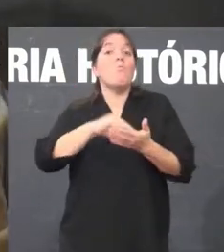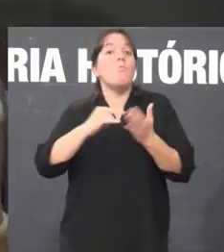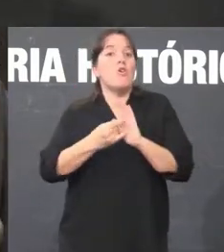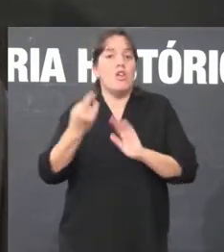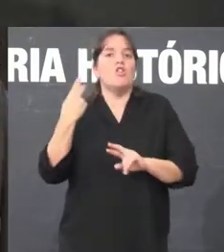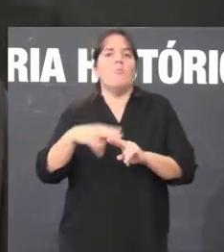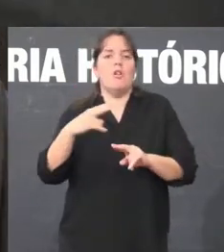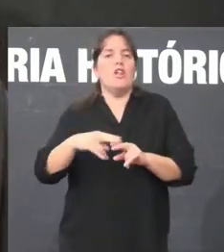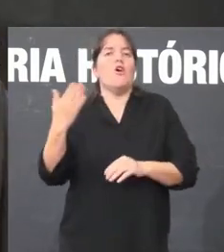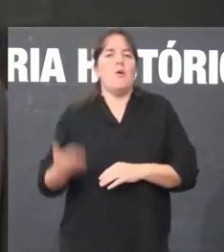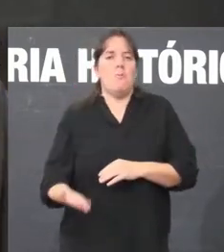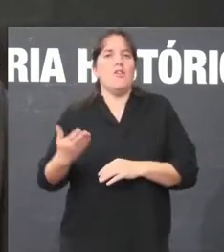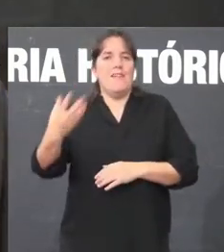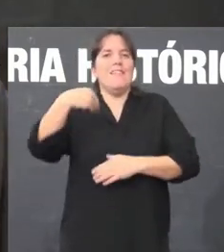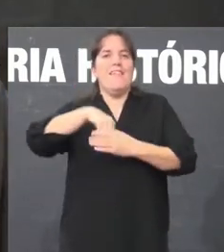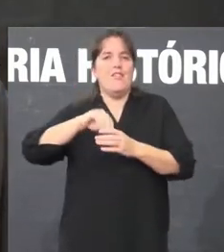caso,